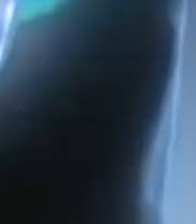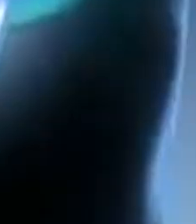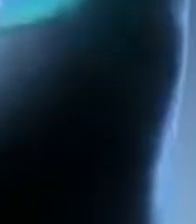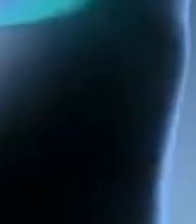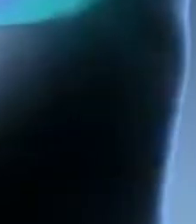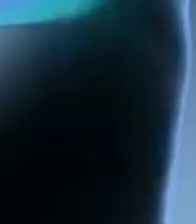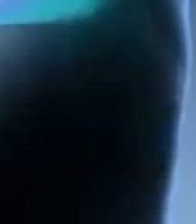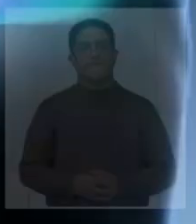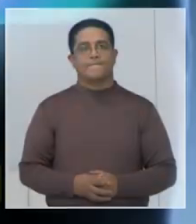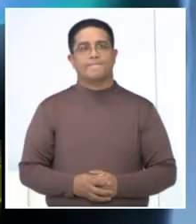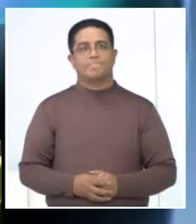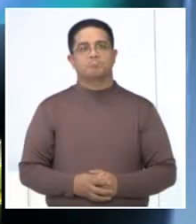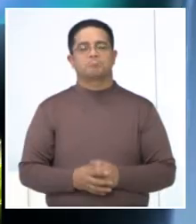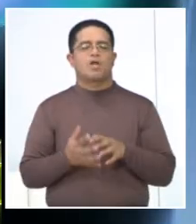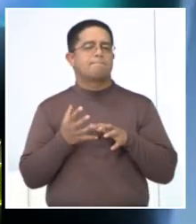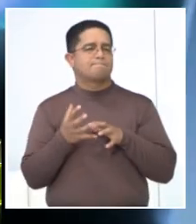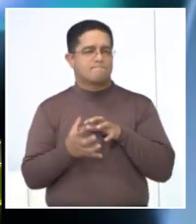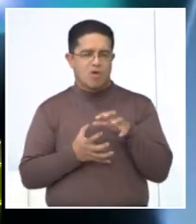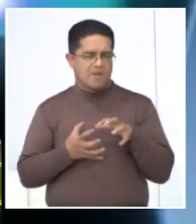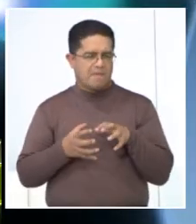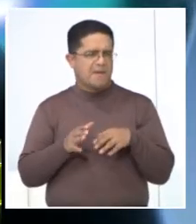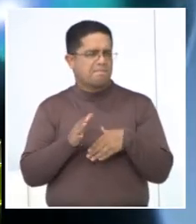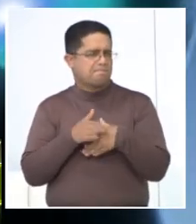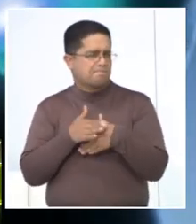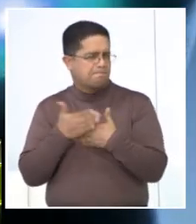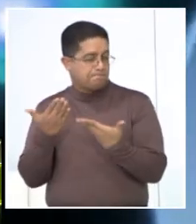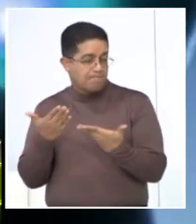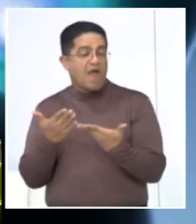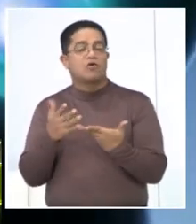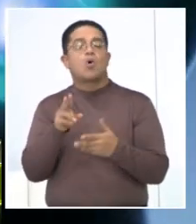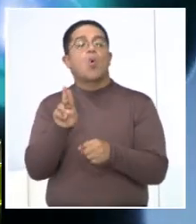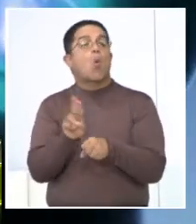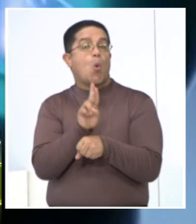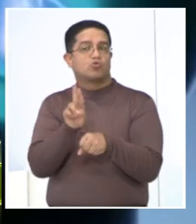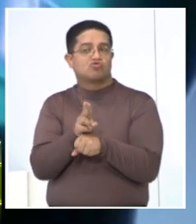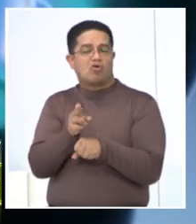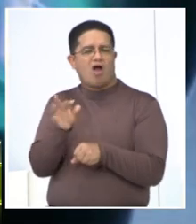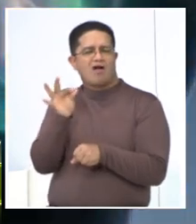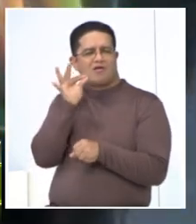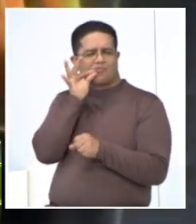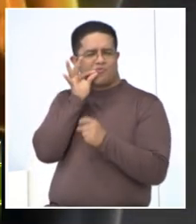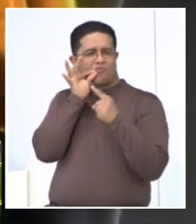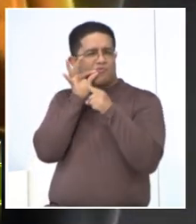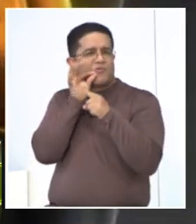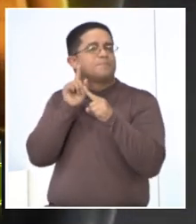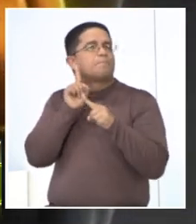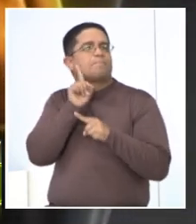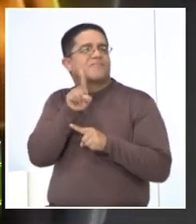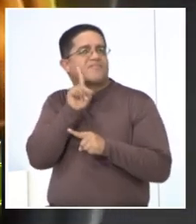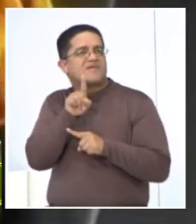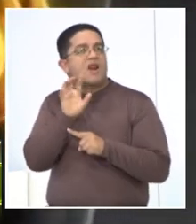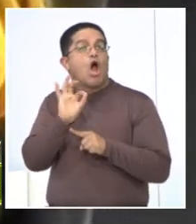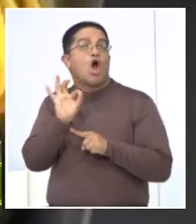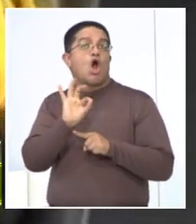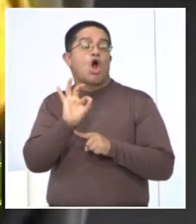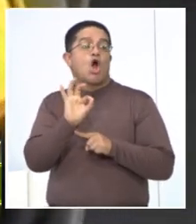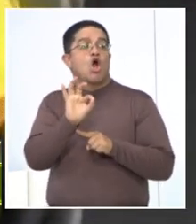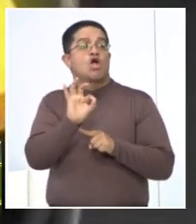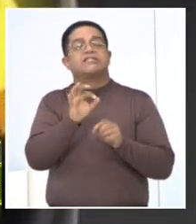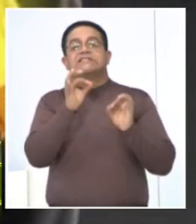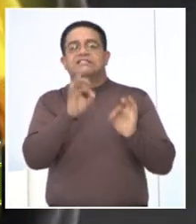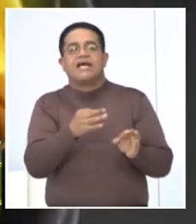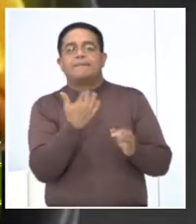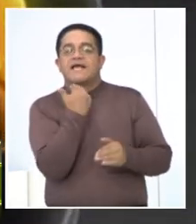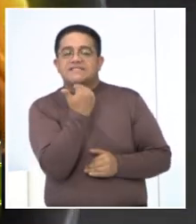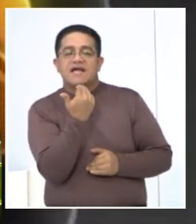es una lesión pulmonar asociada al uso de cigarrillos electrónicos o al vapeo constante, y en algunos casos por la exposición frecuente